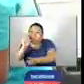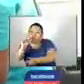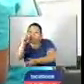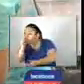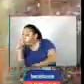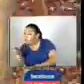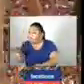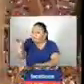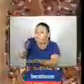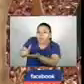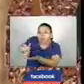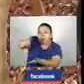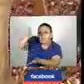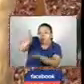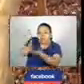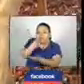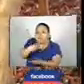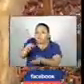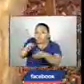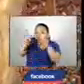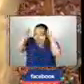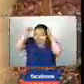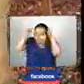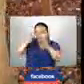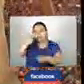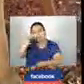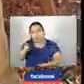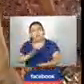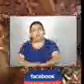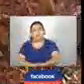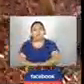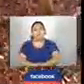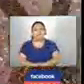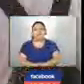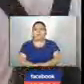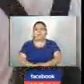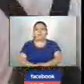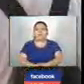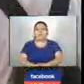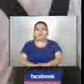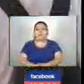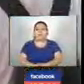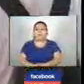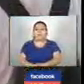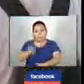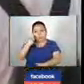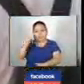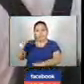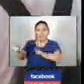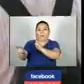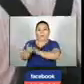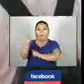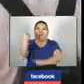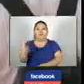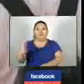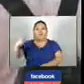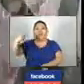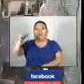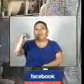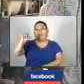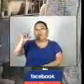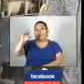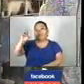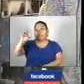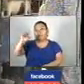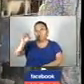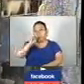sus cabritas para servir leche fresca en realidad. Aquí conocí a Gilberto. Dice que